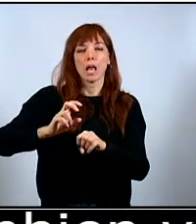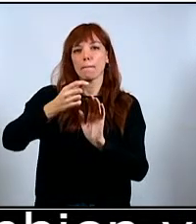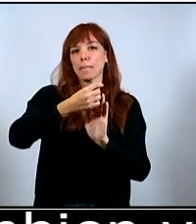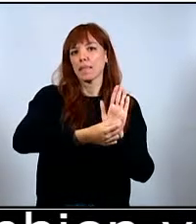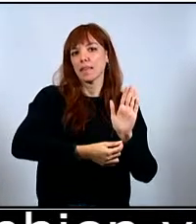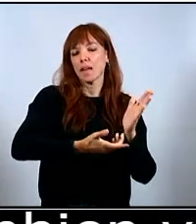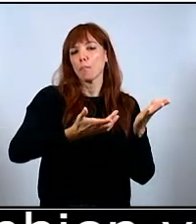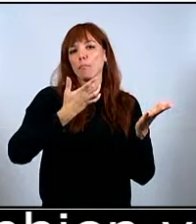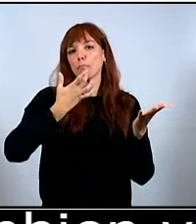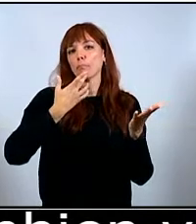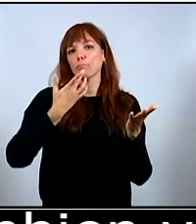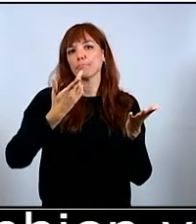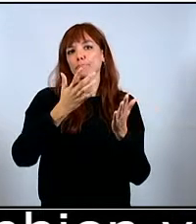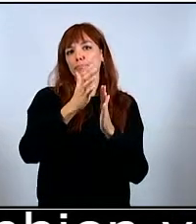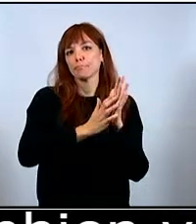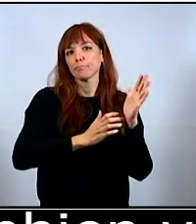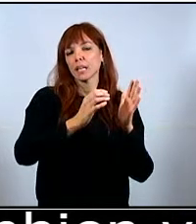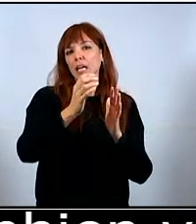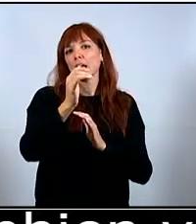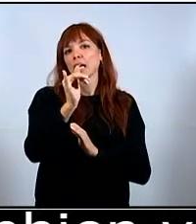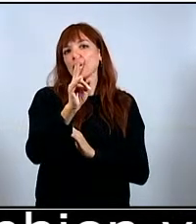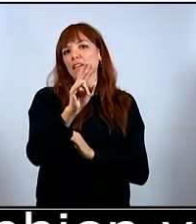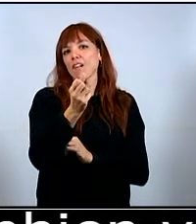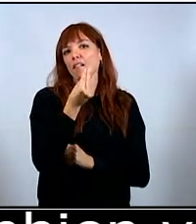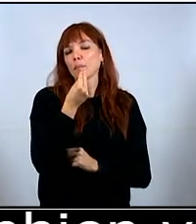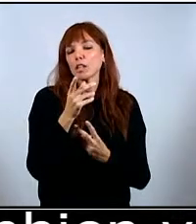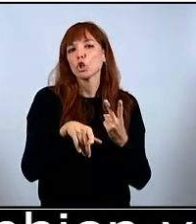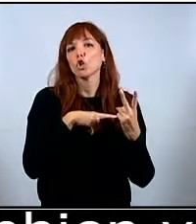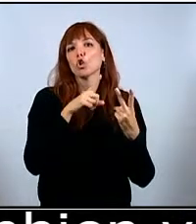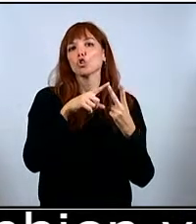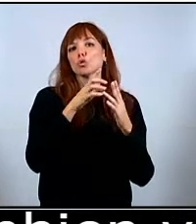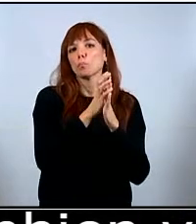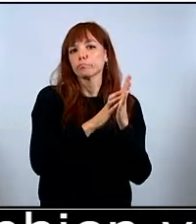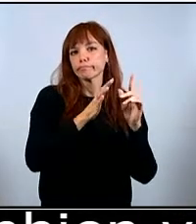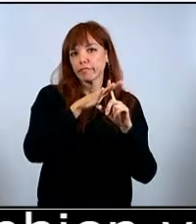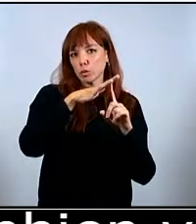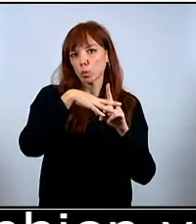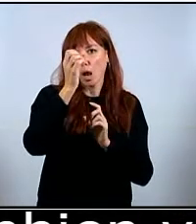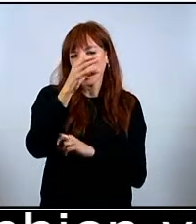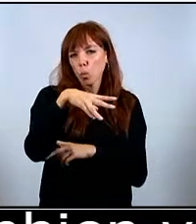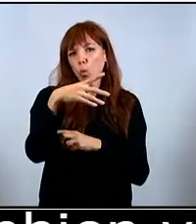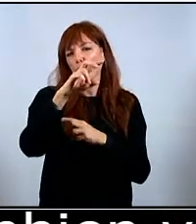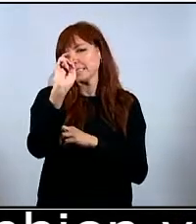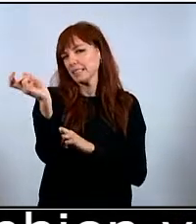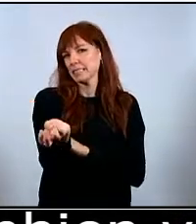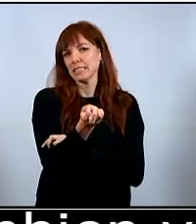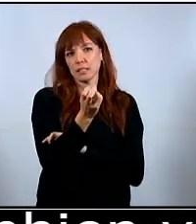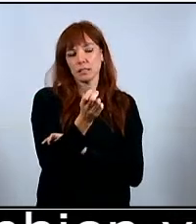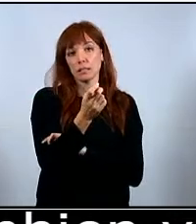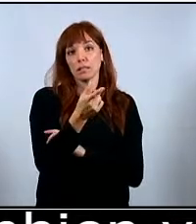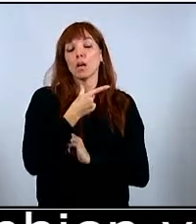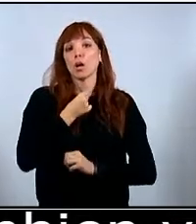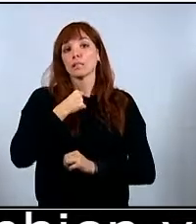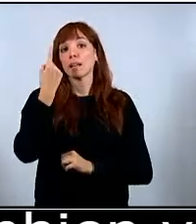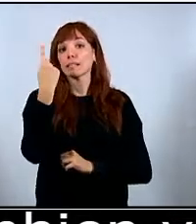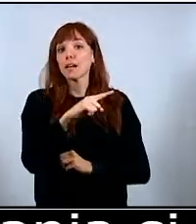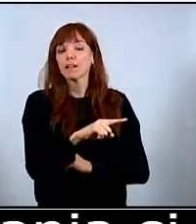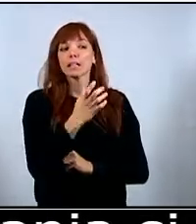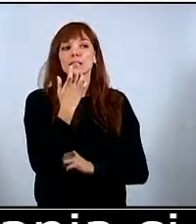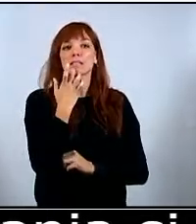para alimentos, el IVA reducido para el impuesto de la luz, etcétera, etcétera, me gustaría saber si tienen algún tipo